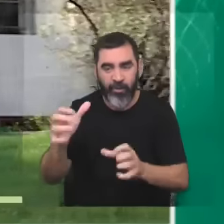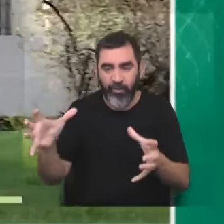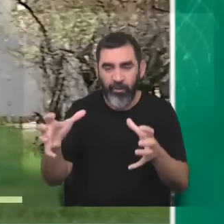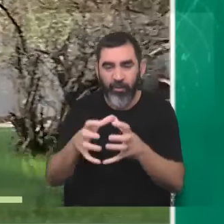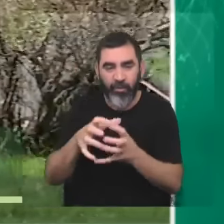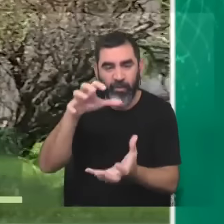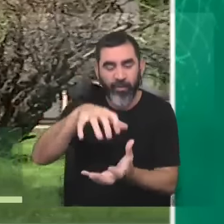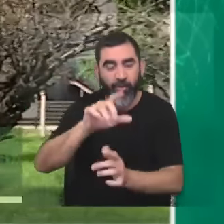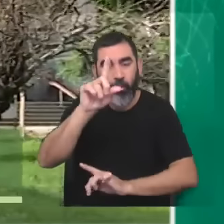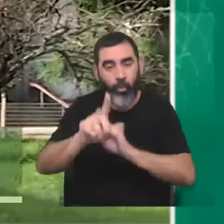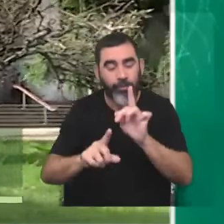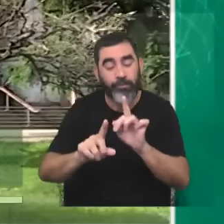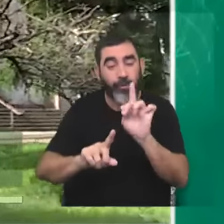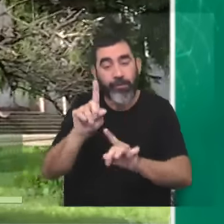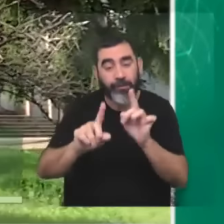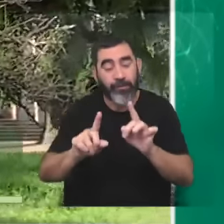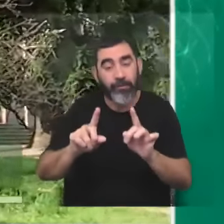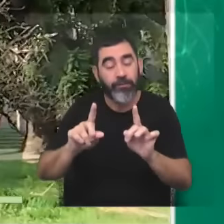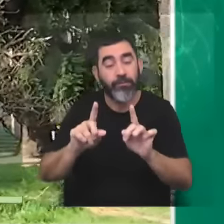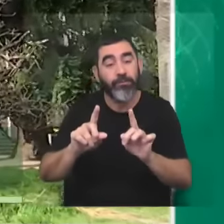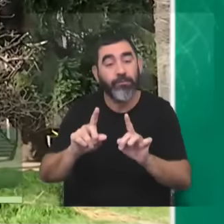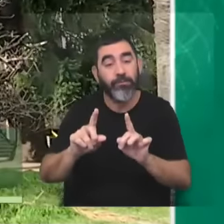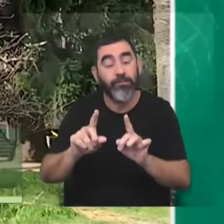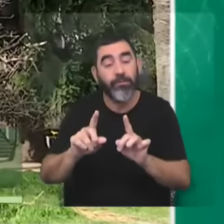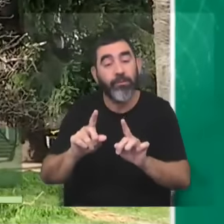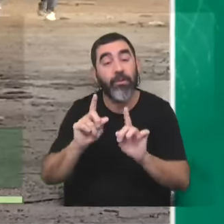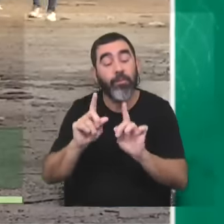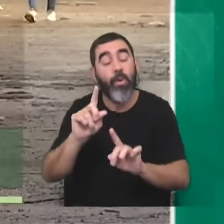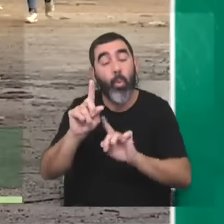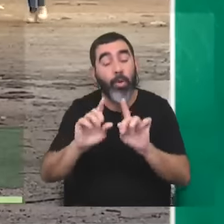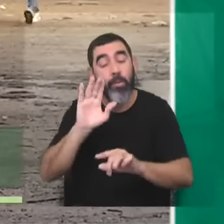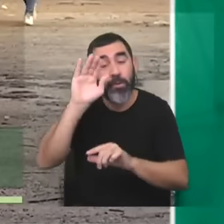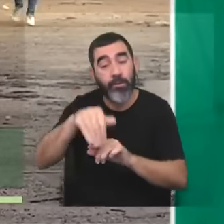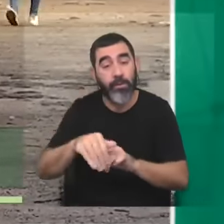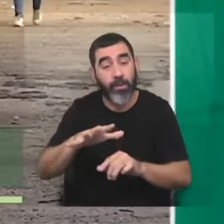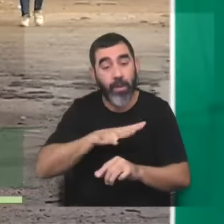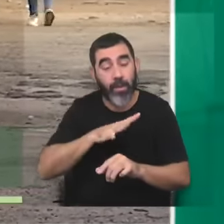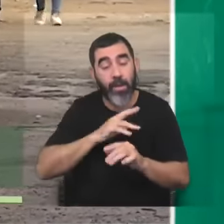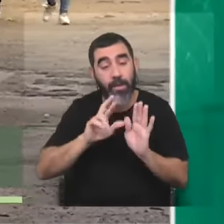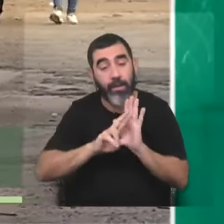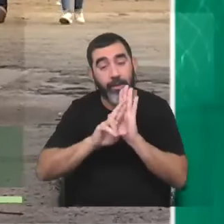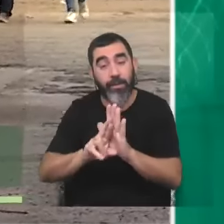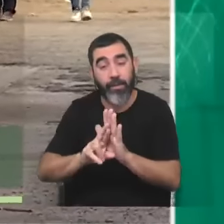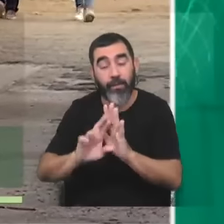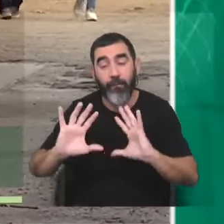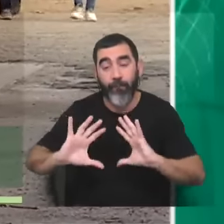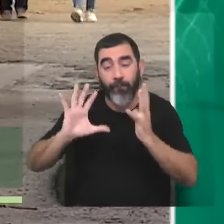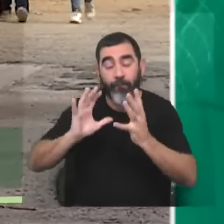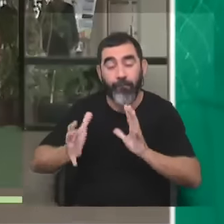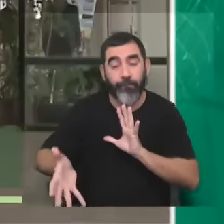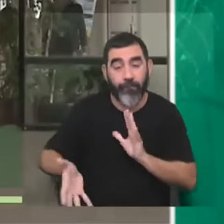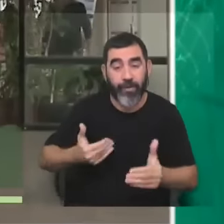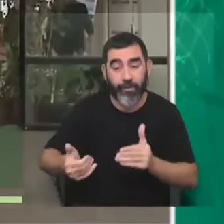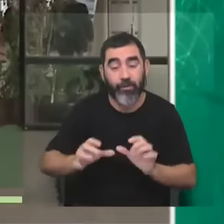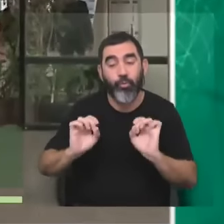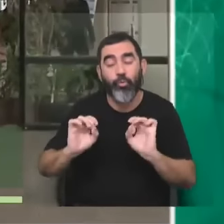académicas es decir todas las facultades y las escuelas preuniversitarias de la universidad cuenten hoy con referentes de atención de violencia de género que no solo